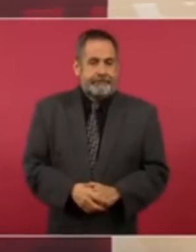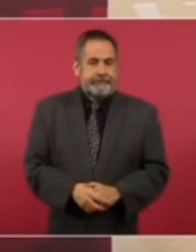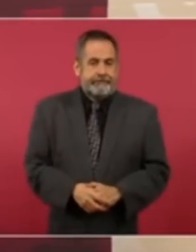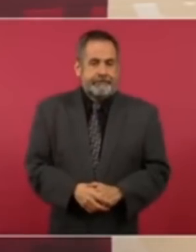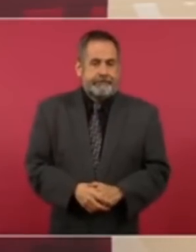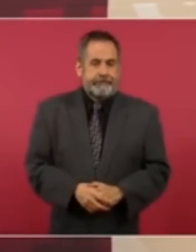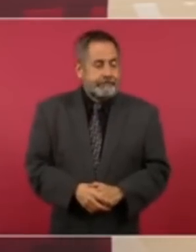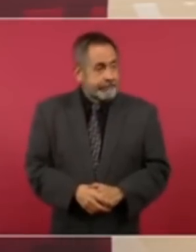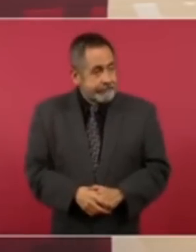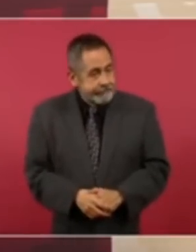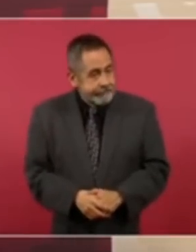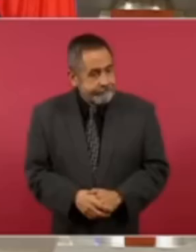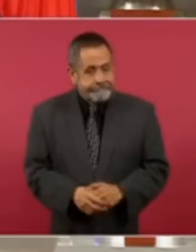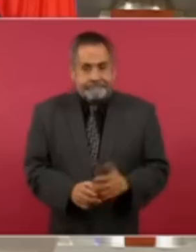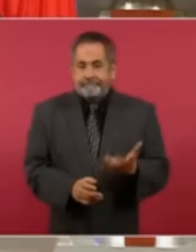no hay que